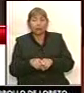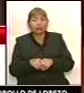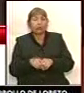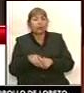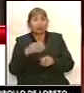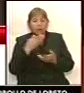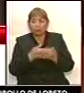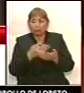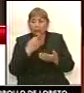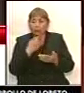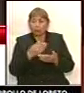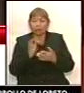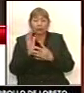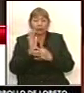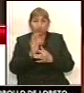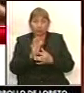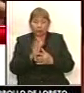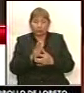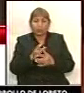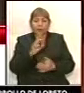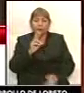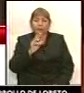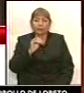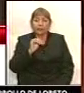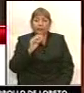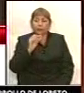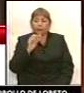sea el representante de Minagri y del MEF,